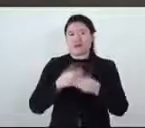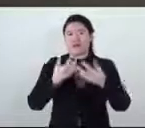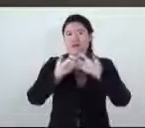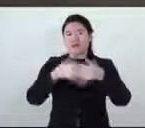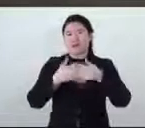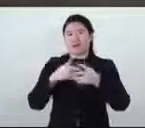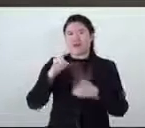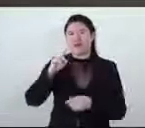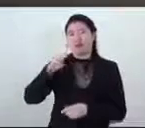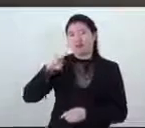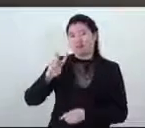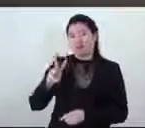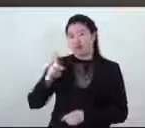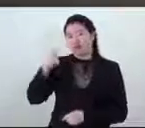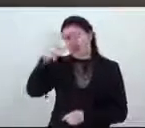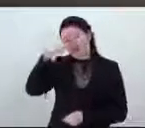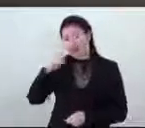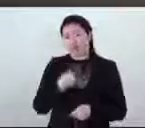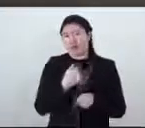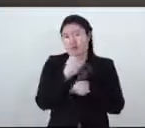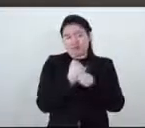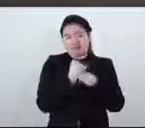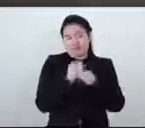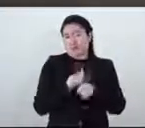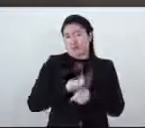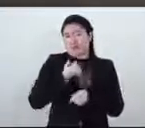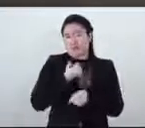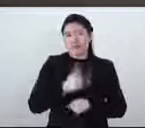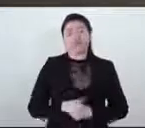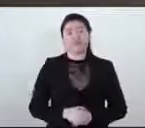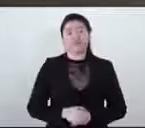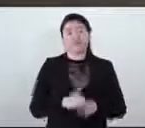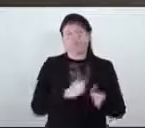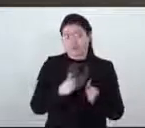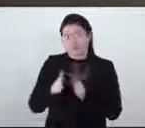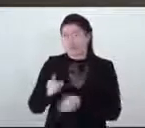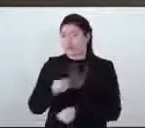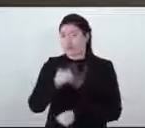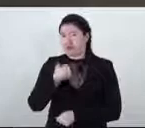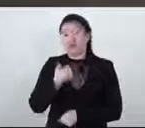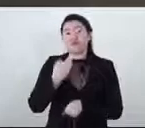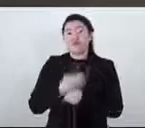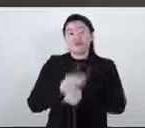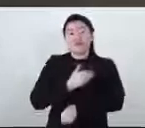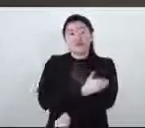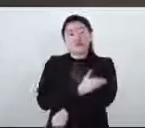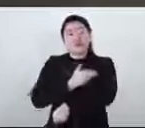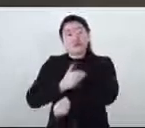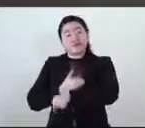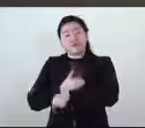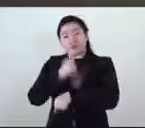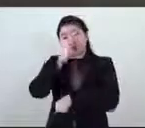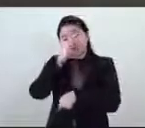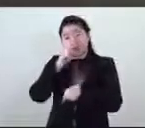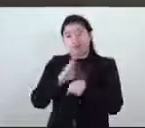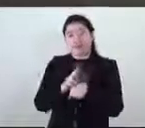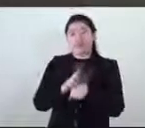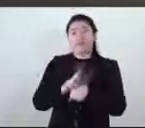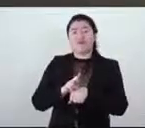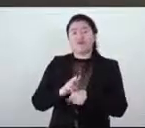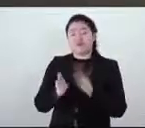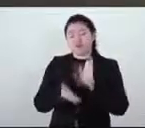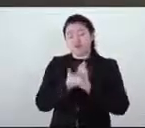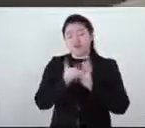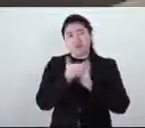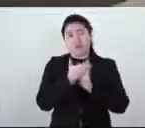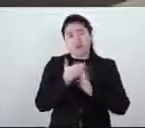DNB del dictamen preliminar fase 1. En esta tarde nos acompaña el secretario de Obras y Servicios de esta